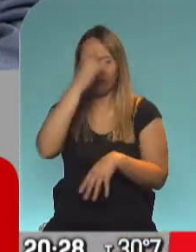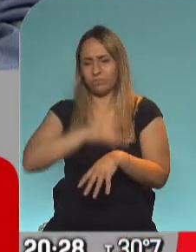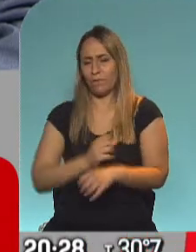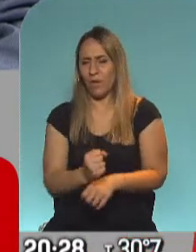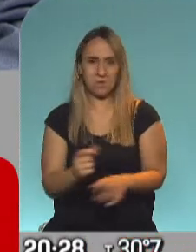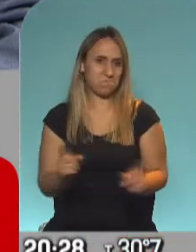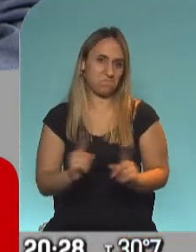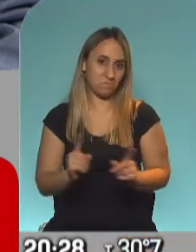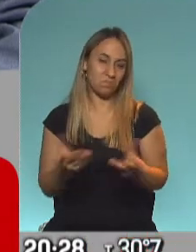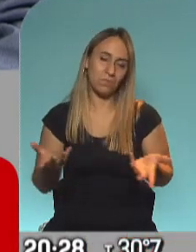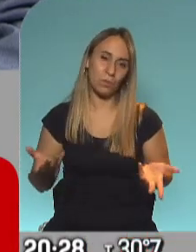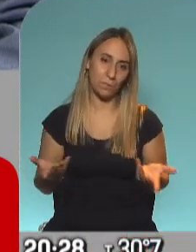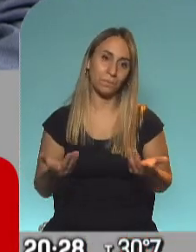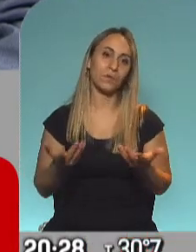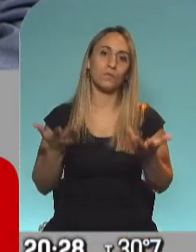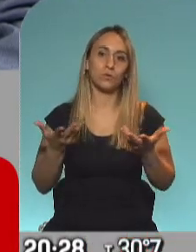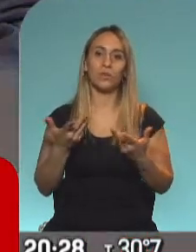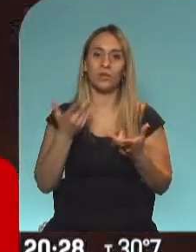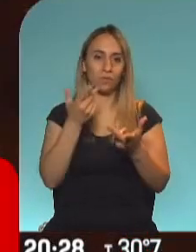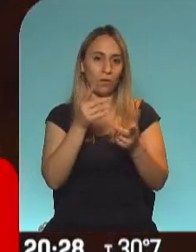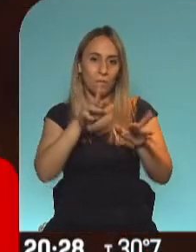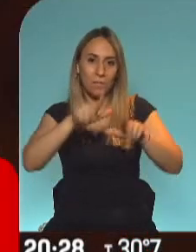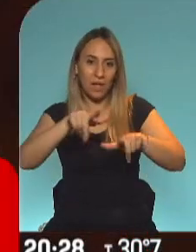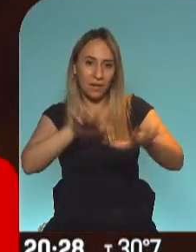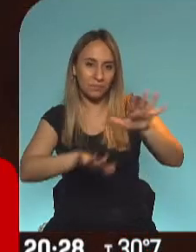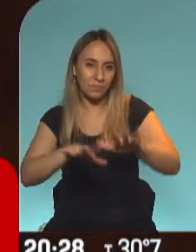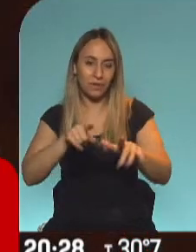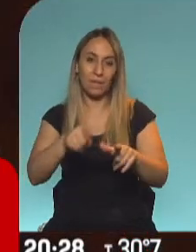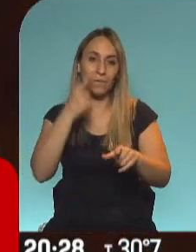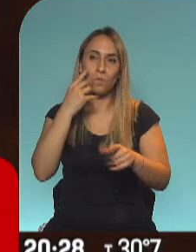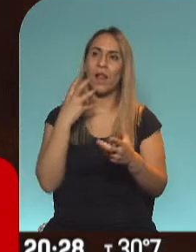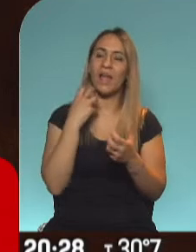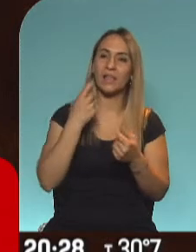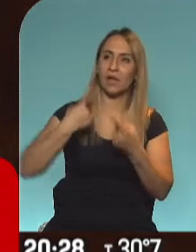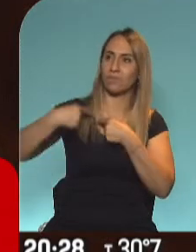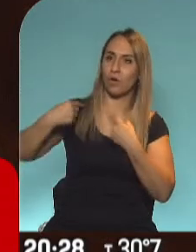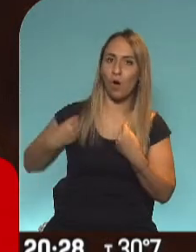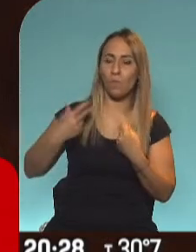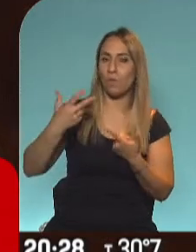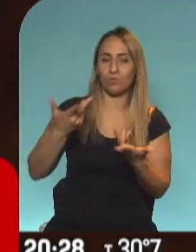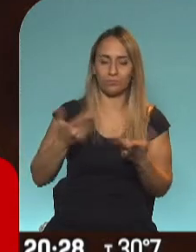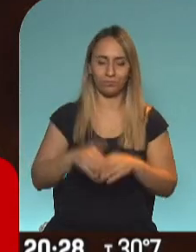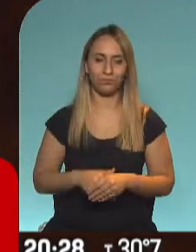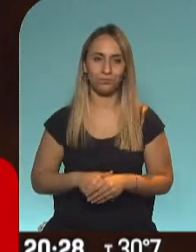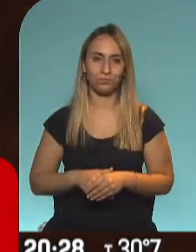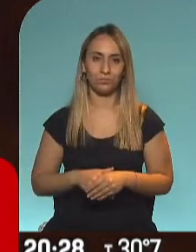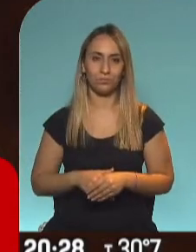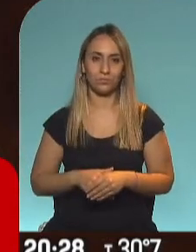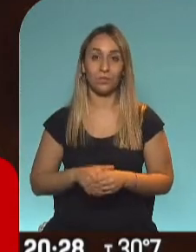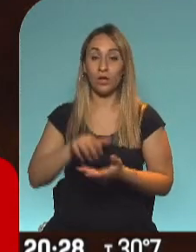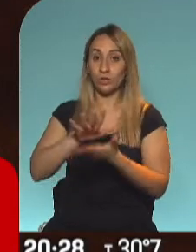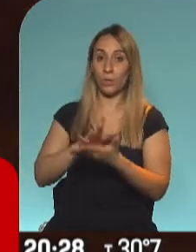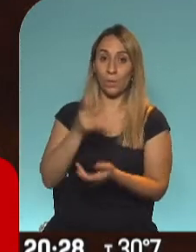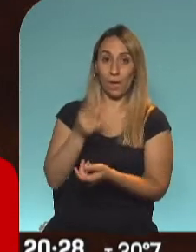vacuna. De todas maneras, por supuesto, será distinto según qué procedencia sea de la vacuna. Con respecto a la vacuna, ya